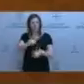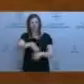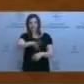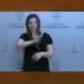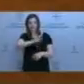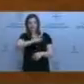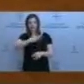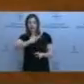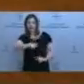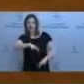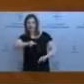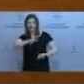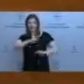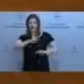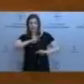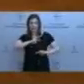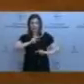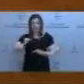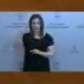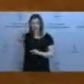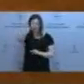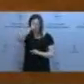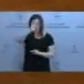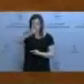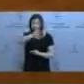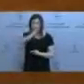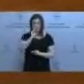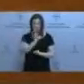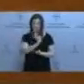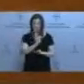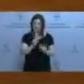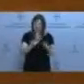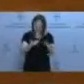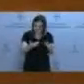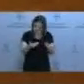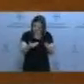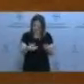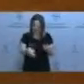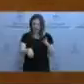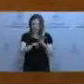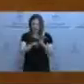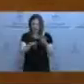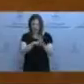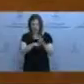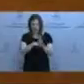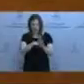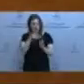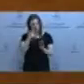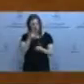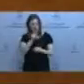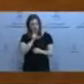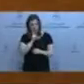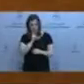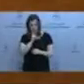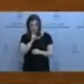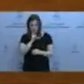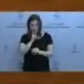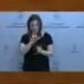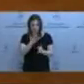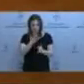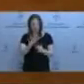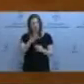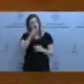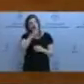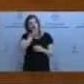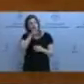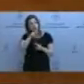ni una de las valoraciones y preguntas que le hice, pero no pasa nada, venga, vamos a seguir su patrón. Qué curioso que en este análisis objetivo del